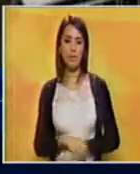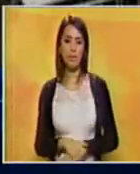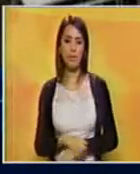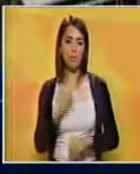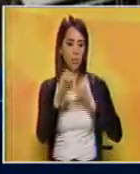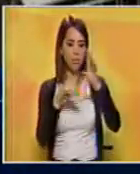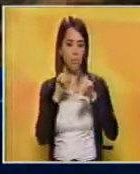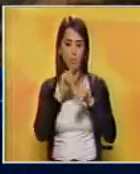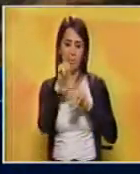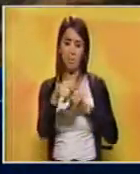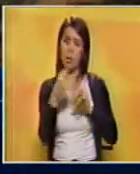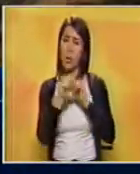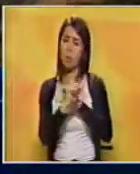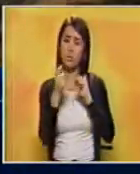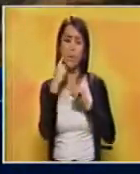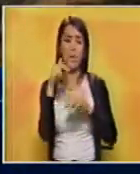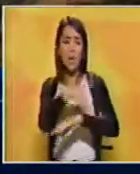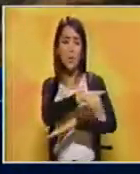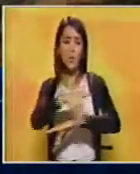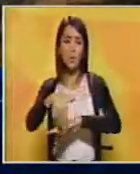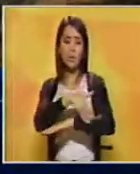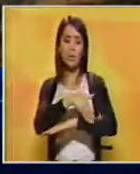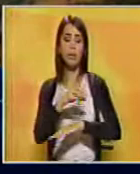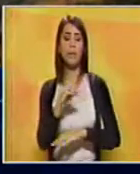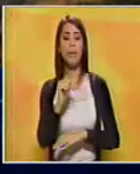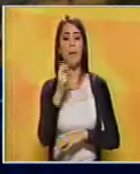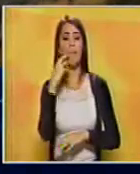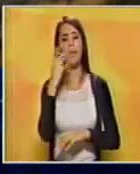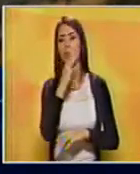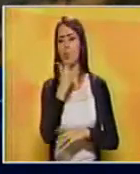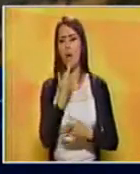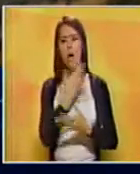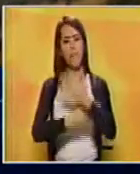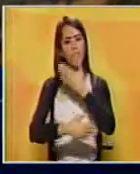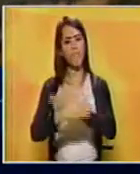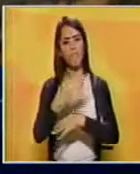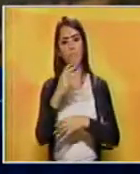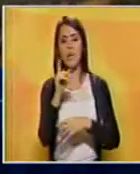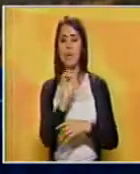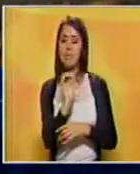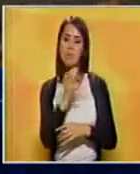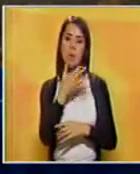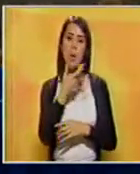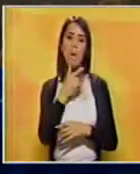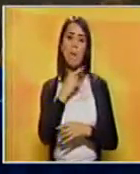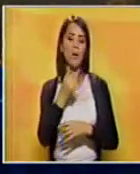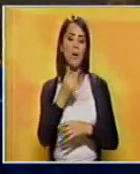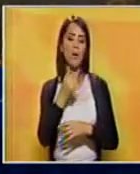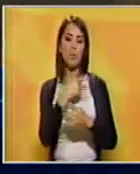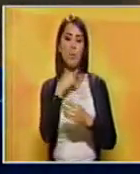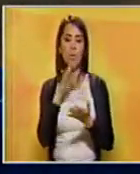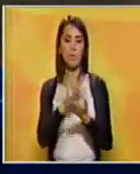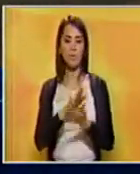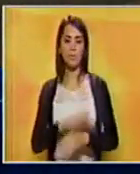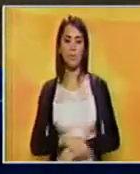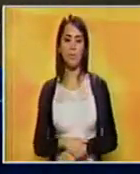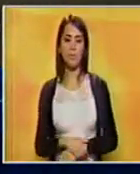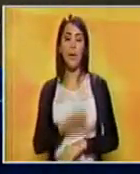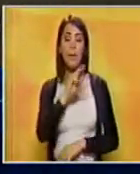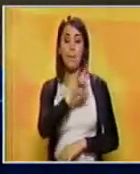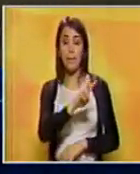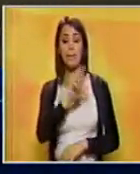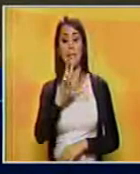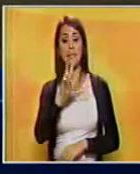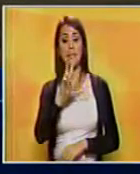ataque iraní fue realizado desde las afueras de damasco sin provocar víctimas ni daños la operación aérea israelí que habría dejado 23 muertos